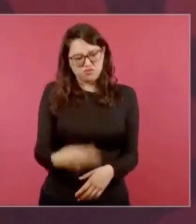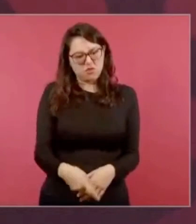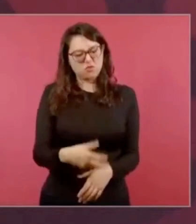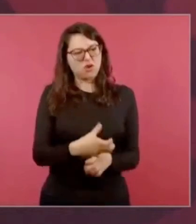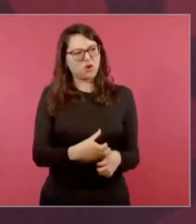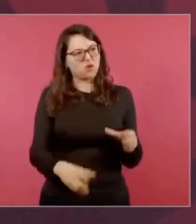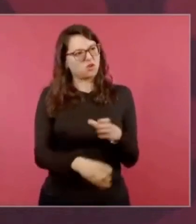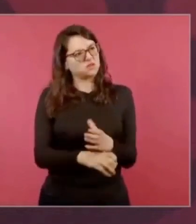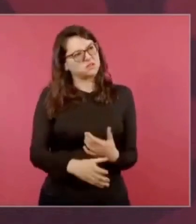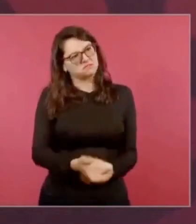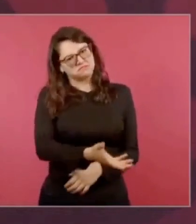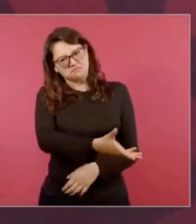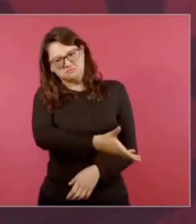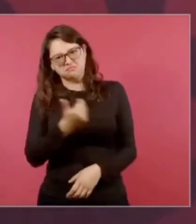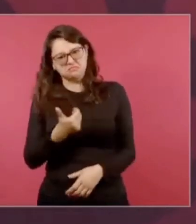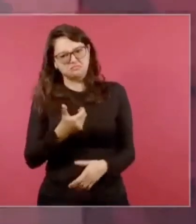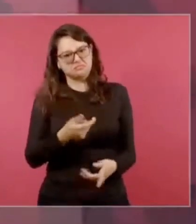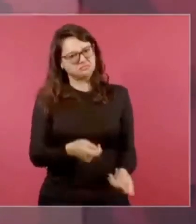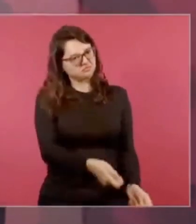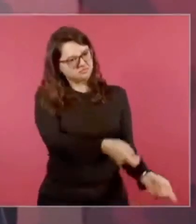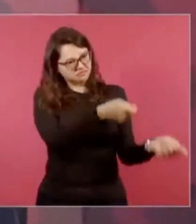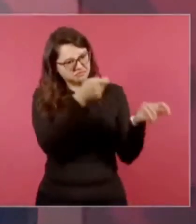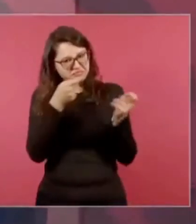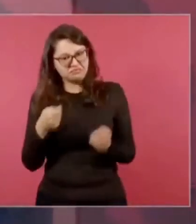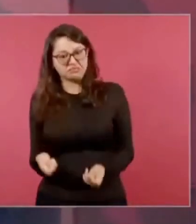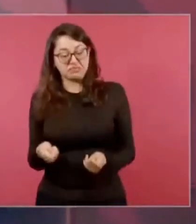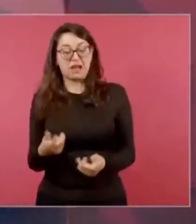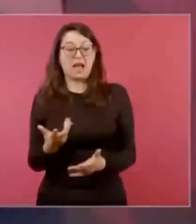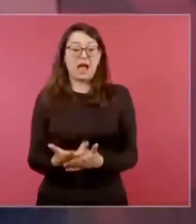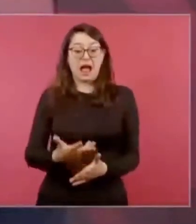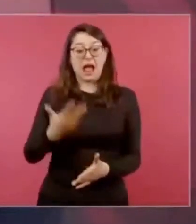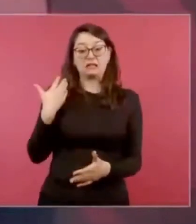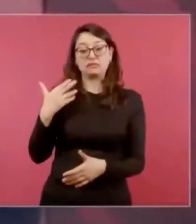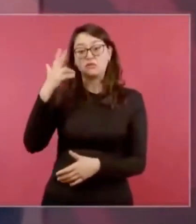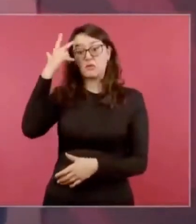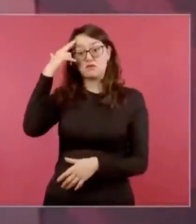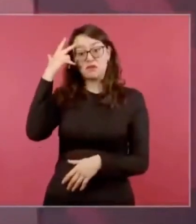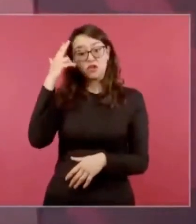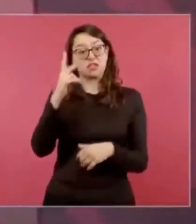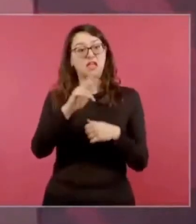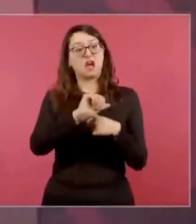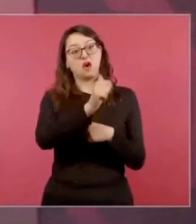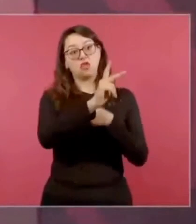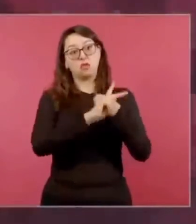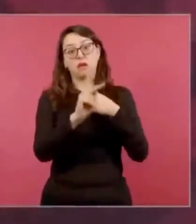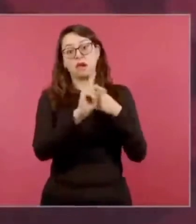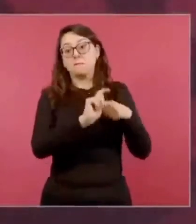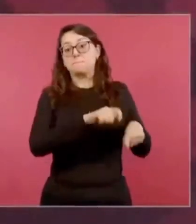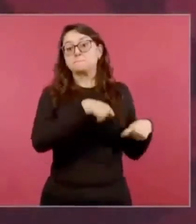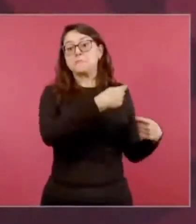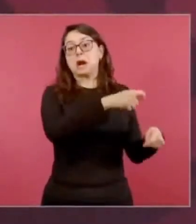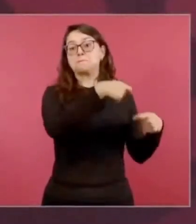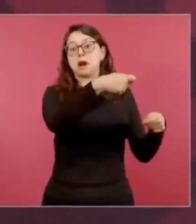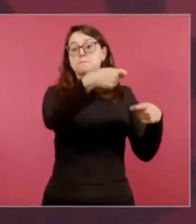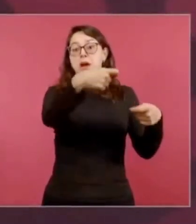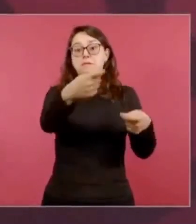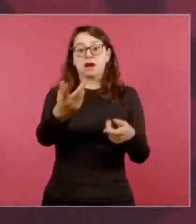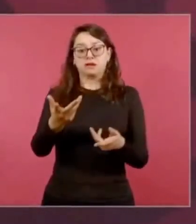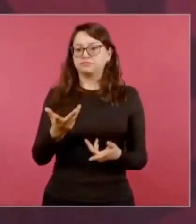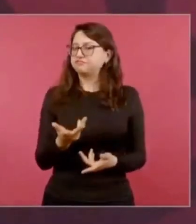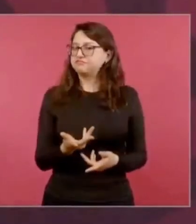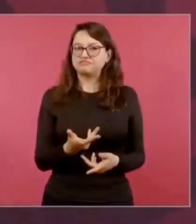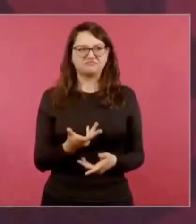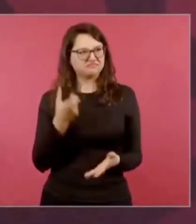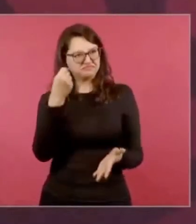el petróleo, que es una gran decisión y es algo que nos permite